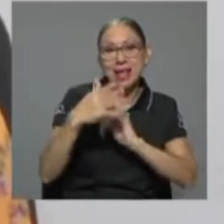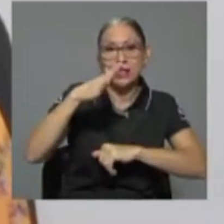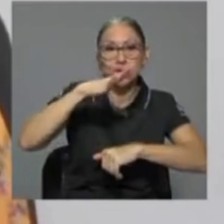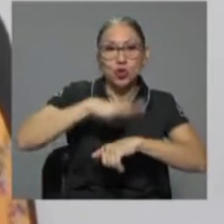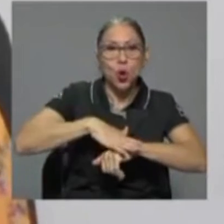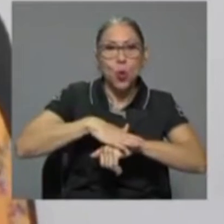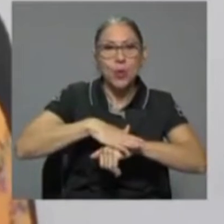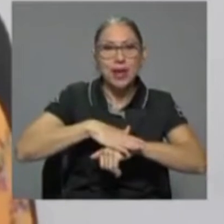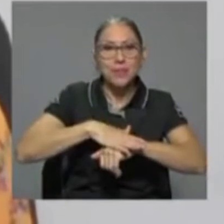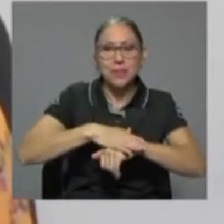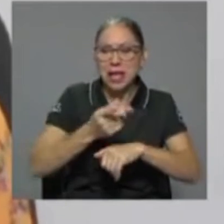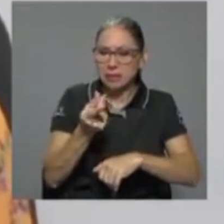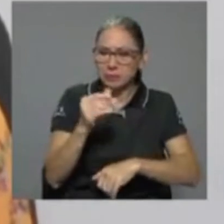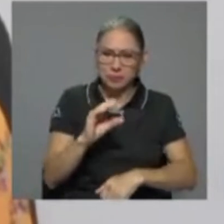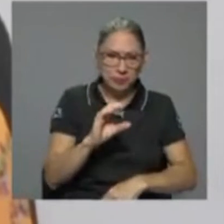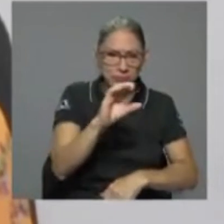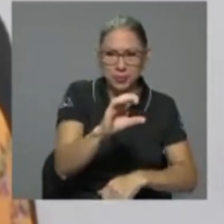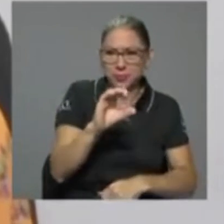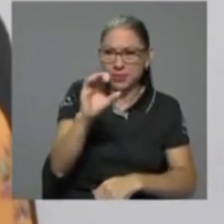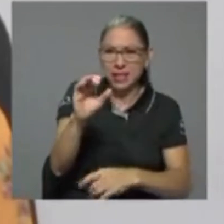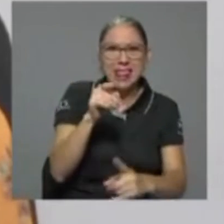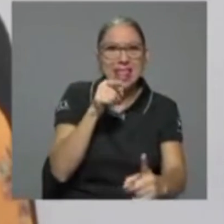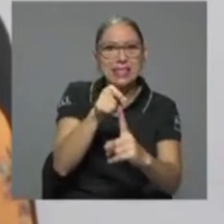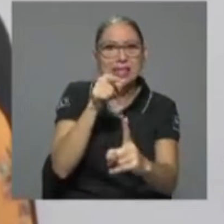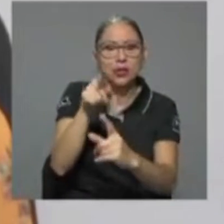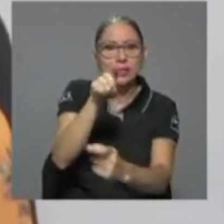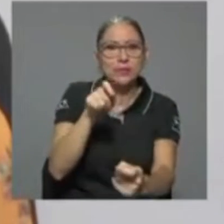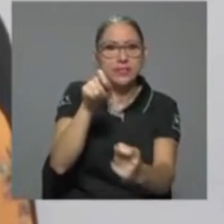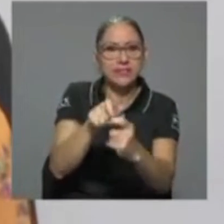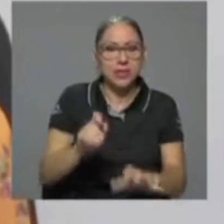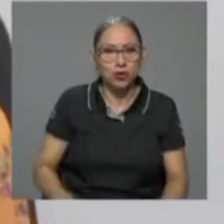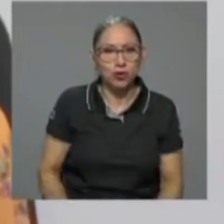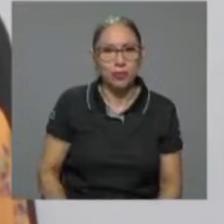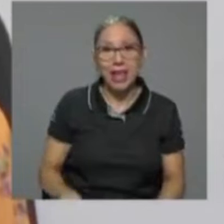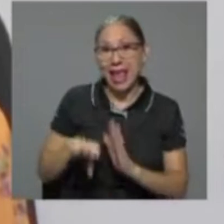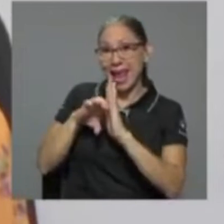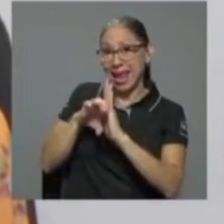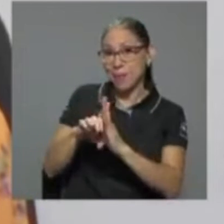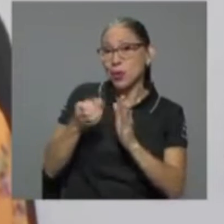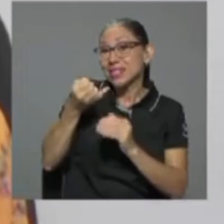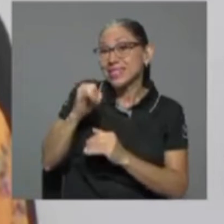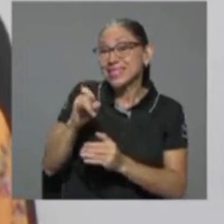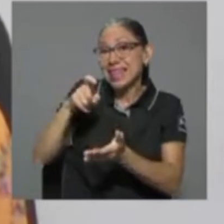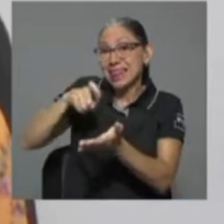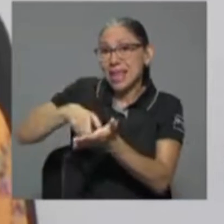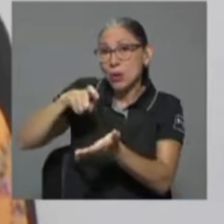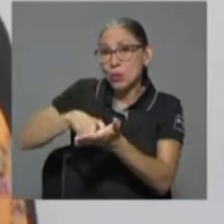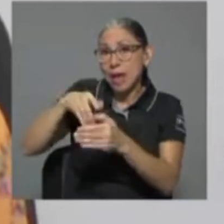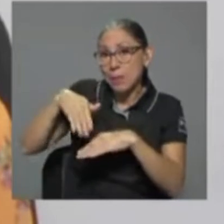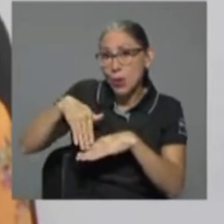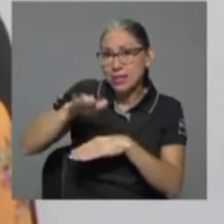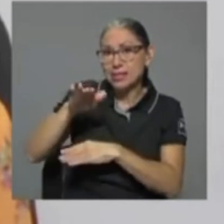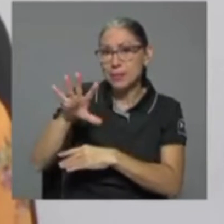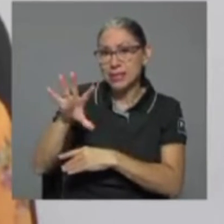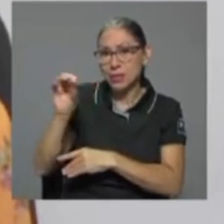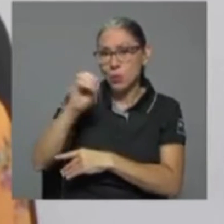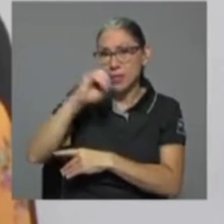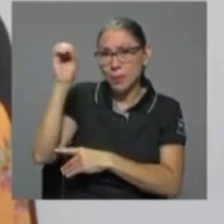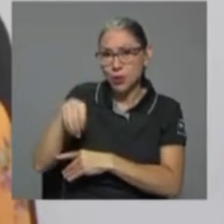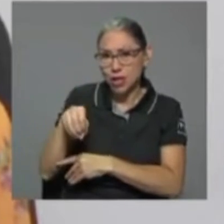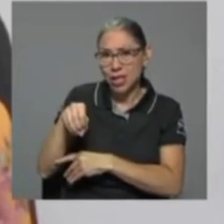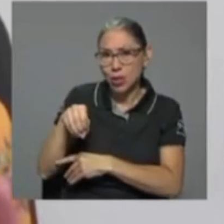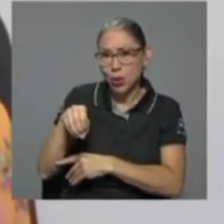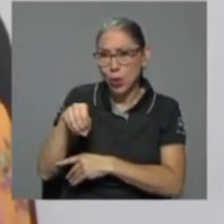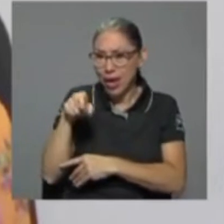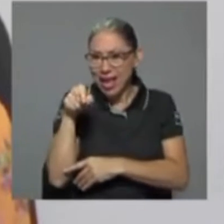destinos específicos. En el caso de que la deuda estuviera por encima del 50%, estos